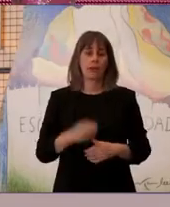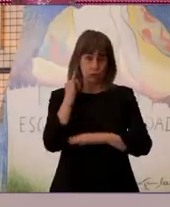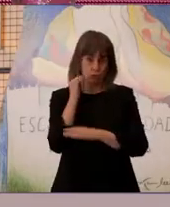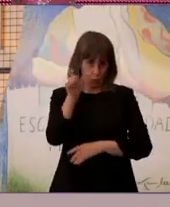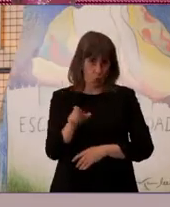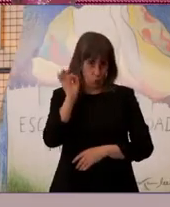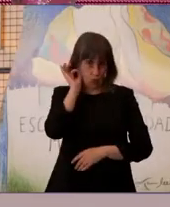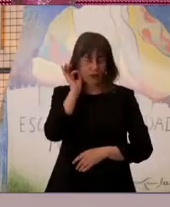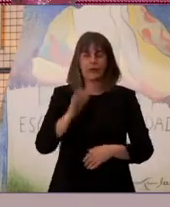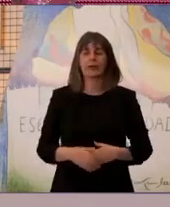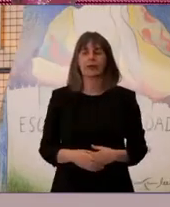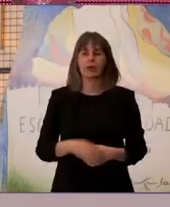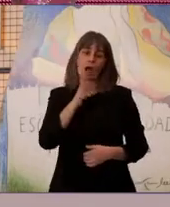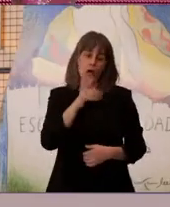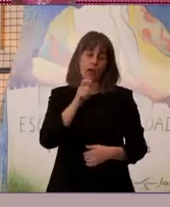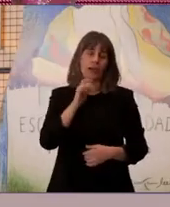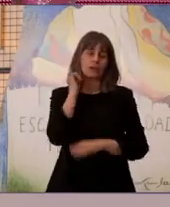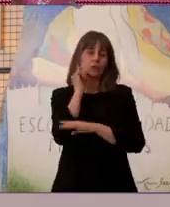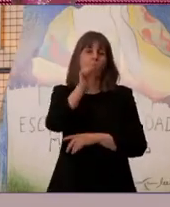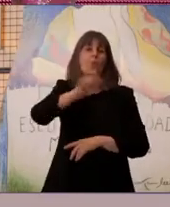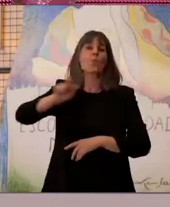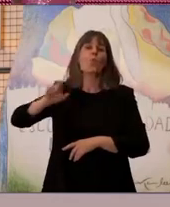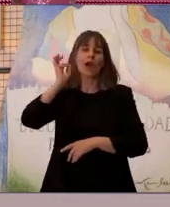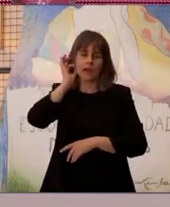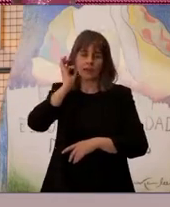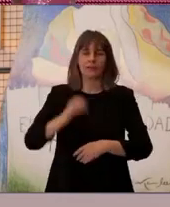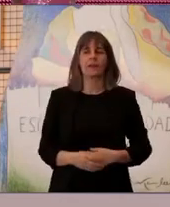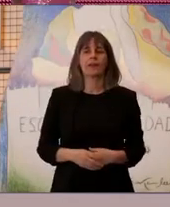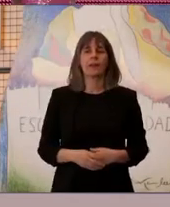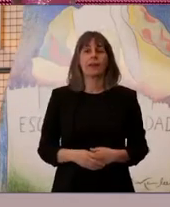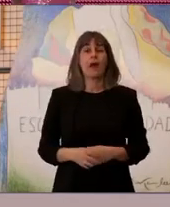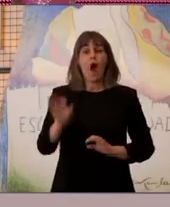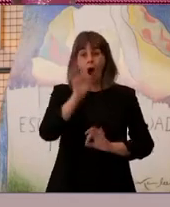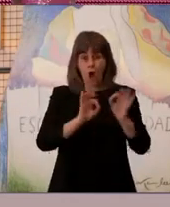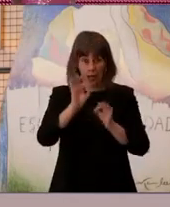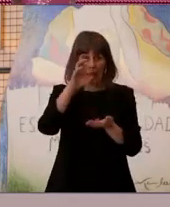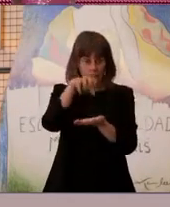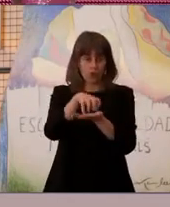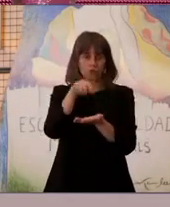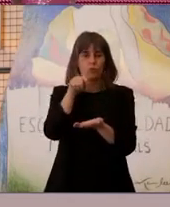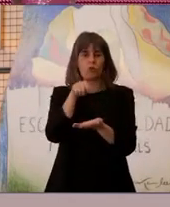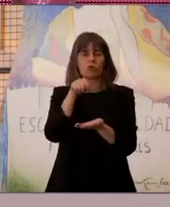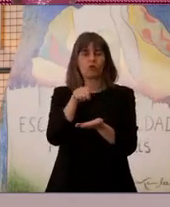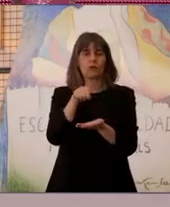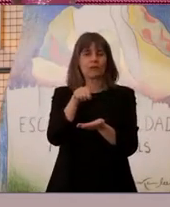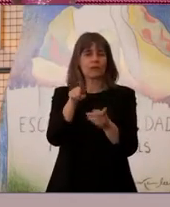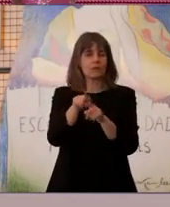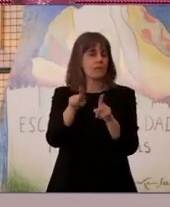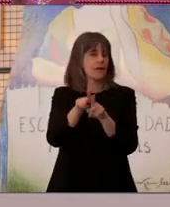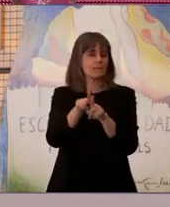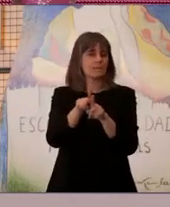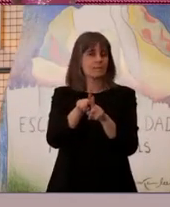de la mujer o ahora de las mujeres este organismo es la articulación